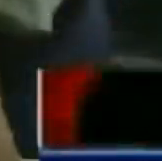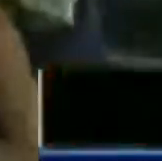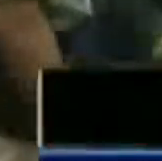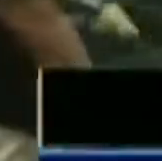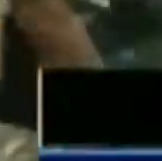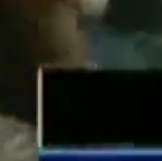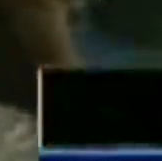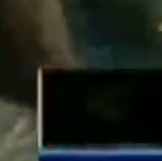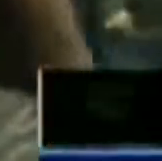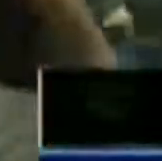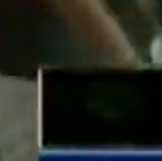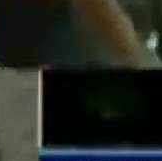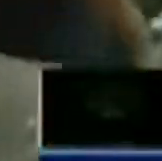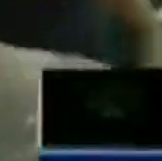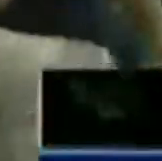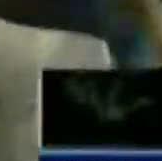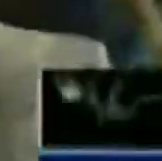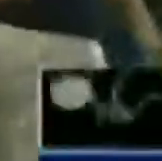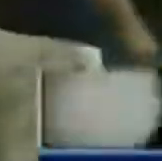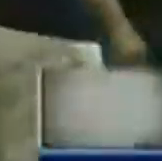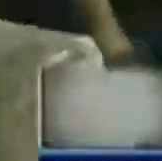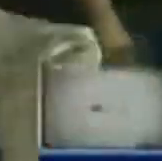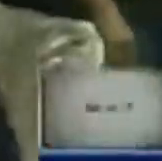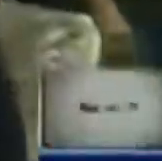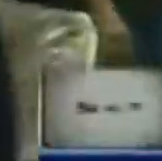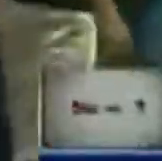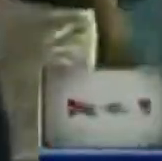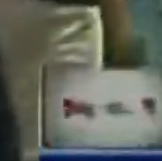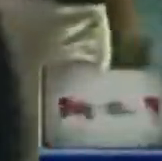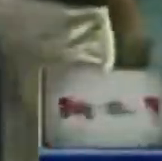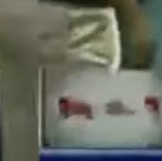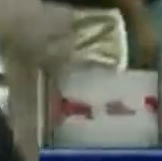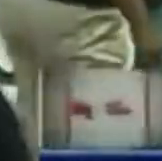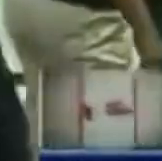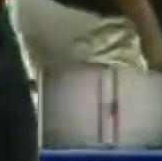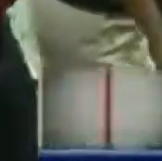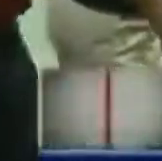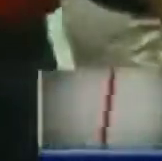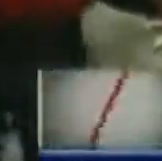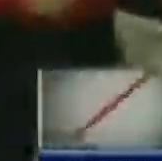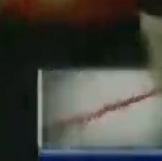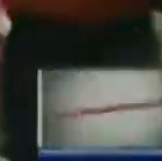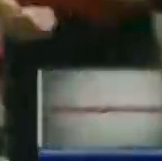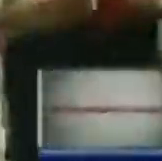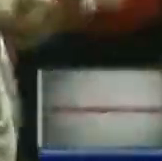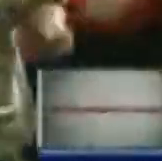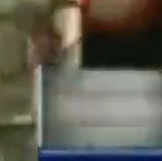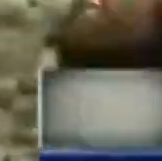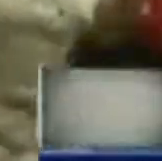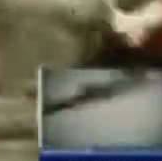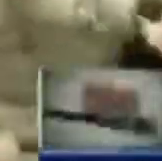amparito baila con soltura como dice este ritmo mi hermano ella dice